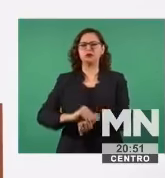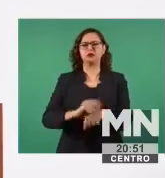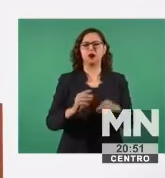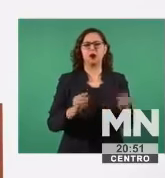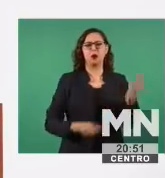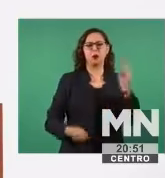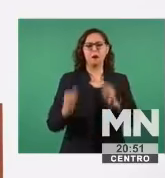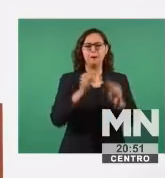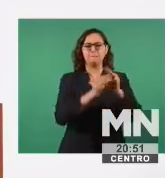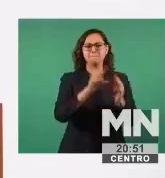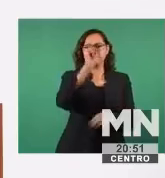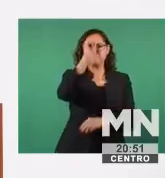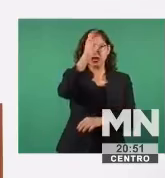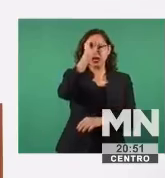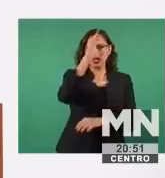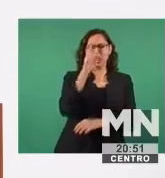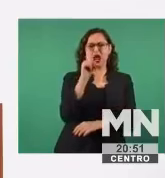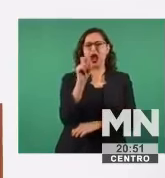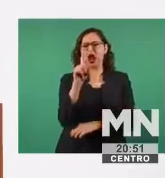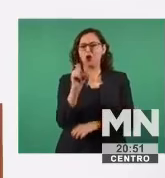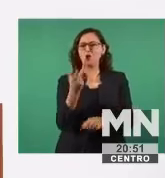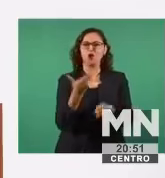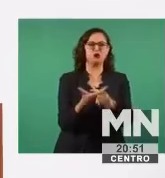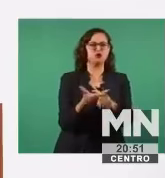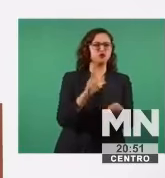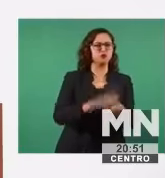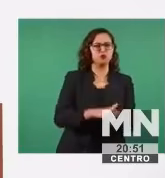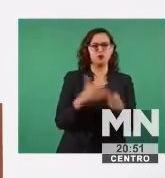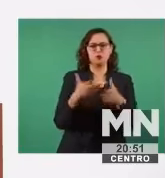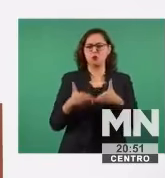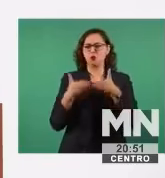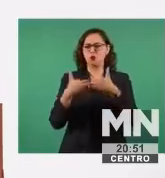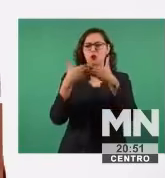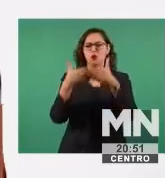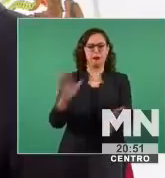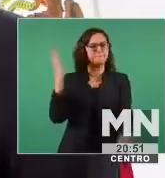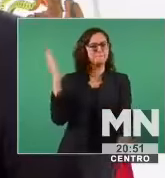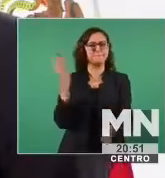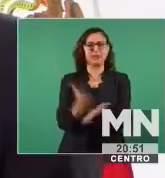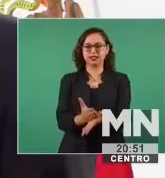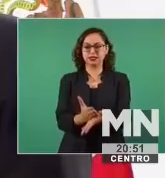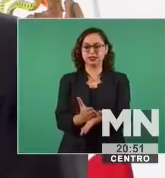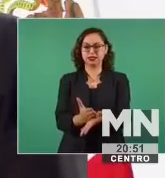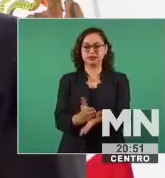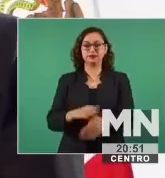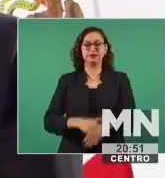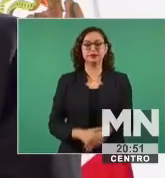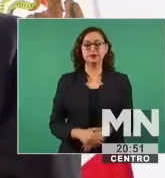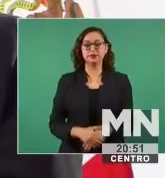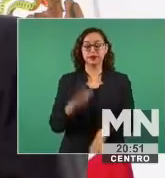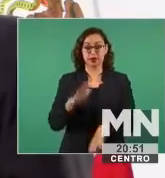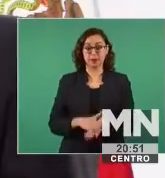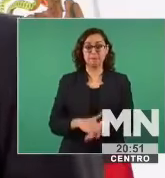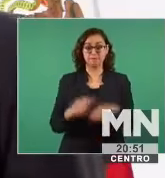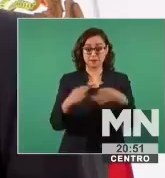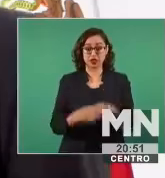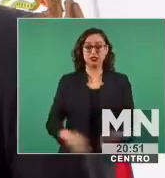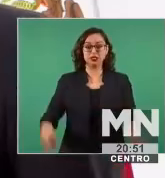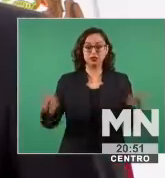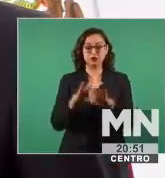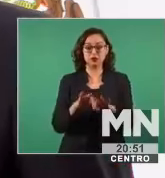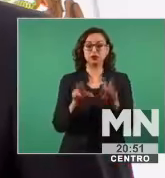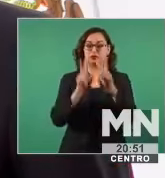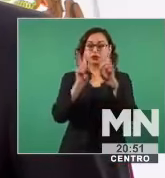haciendo. Ahí están los indicadores, como tú bien lo decías hace un momento, pueden estar de acuerdo o no de acuerdo, sobre todo que en esto